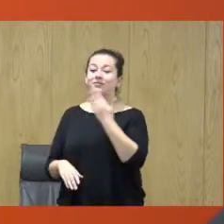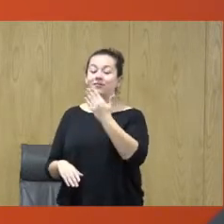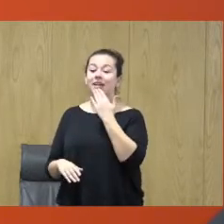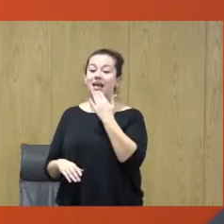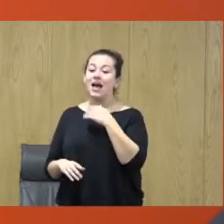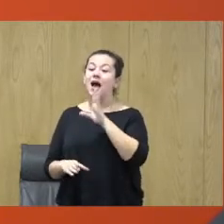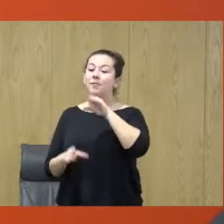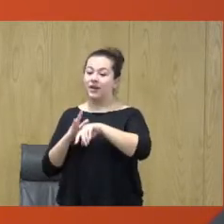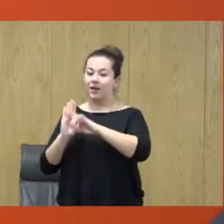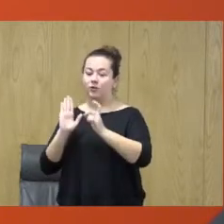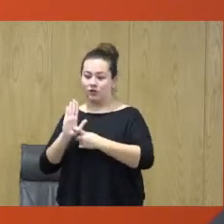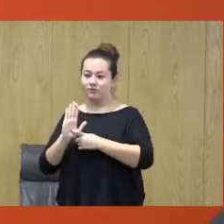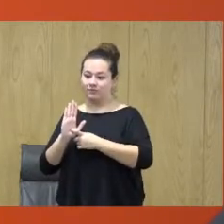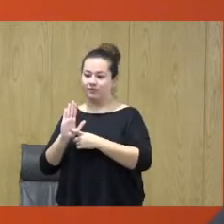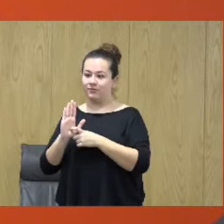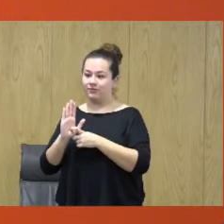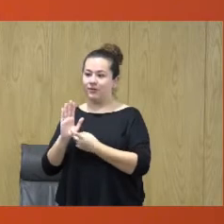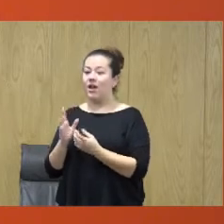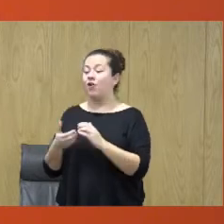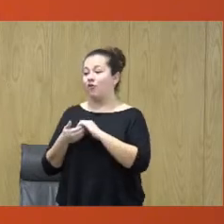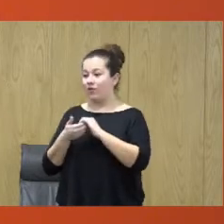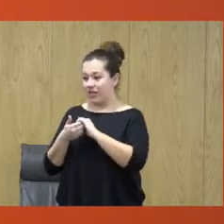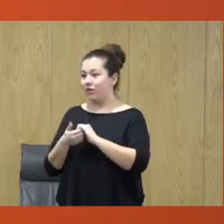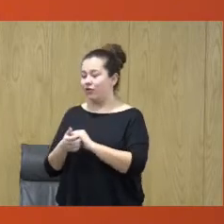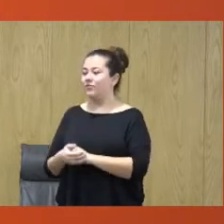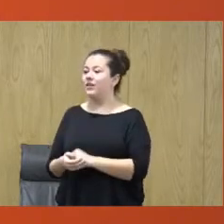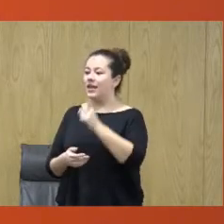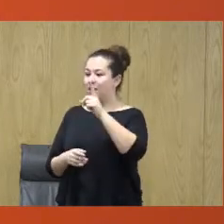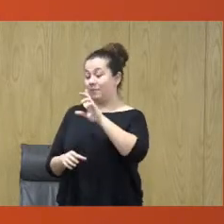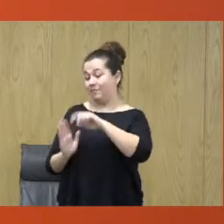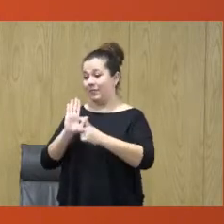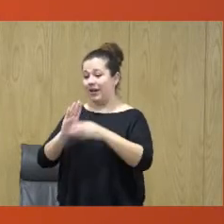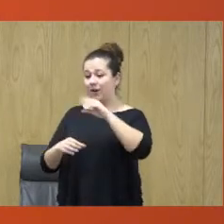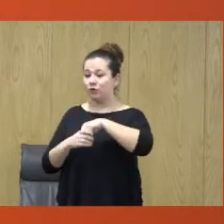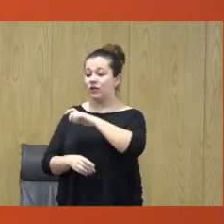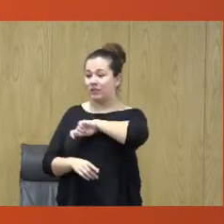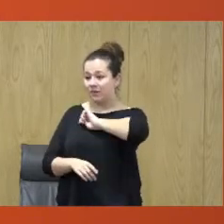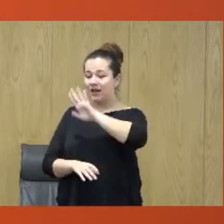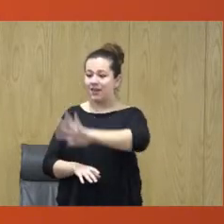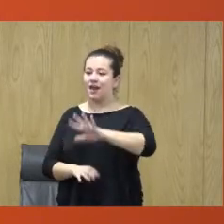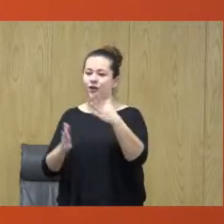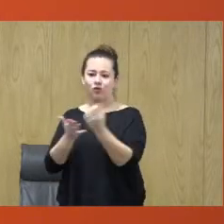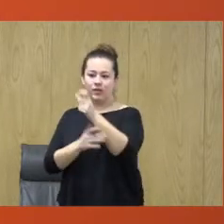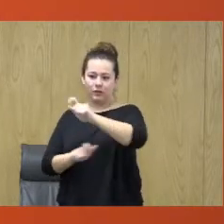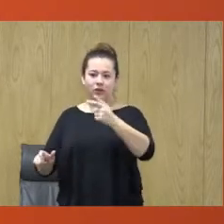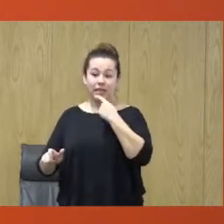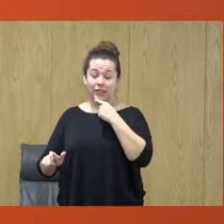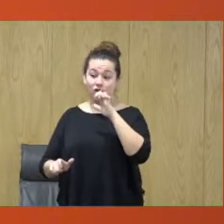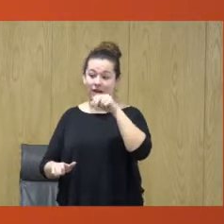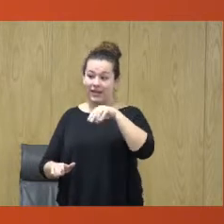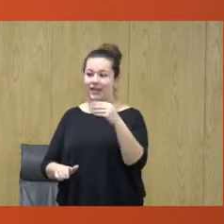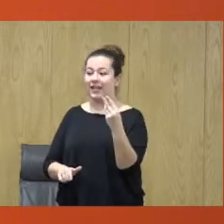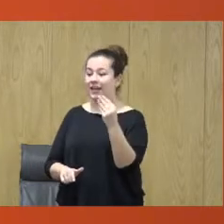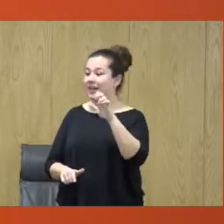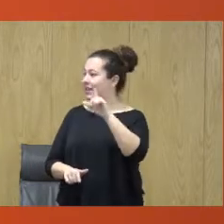Inclusión, a la Confederación Plena Inclusión España, a todas las personas que acaba de citar Enrique, a su presidente,